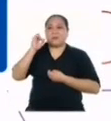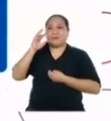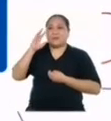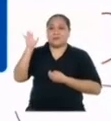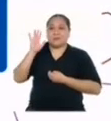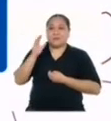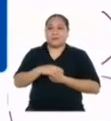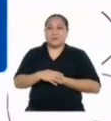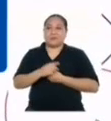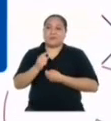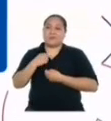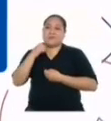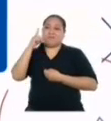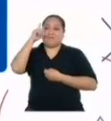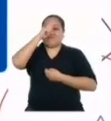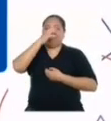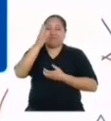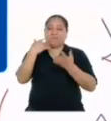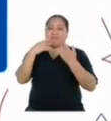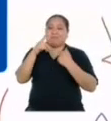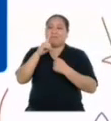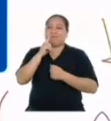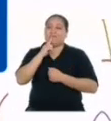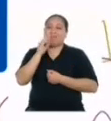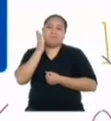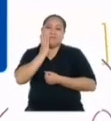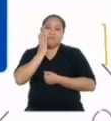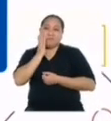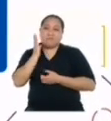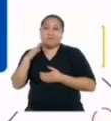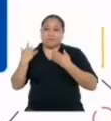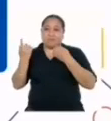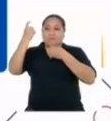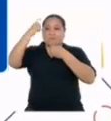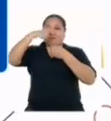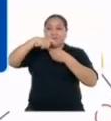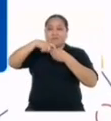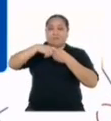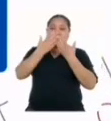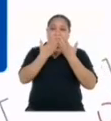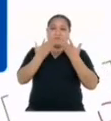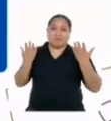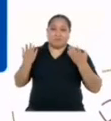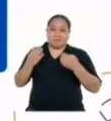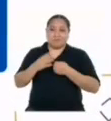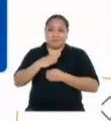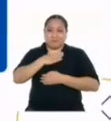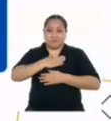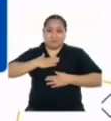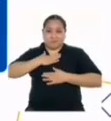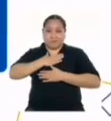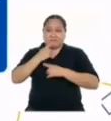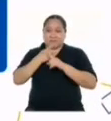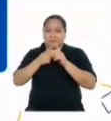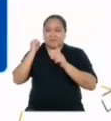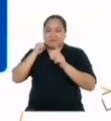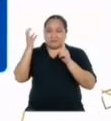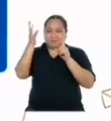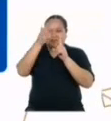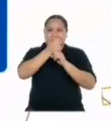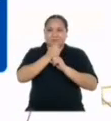Hola, Yaremis. Fue muy difícil convencer a mi papá y a mi mamá para que sean parte de las actividades, pero al final lo